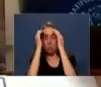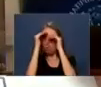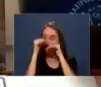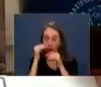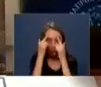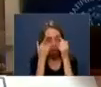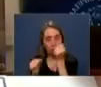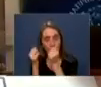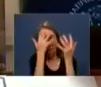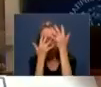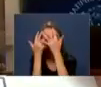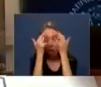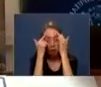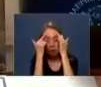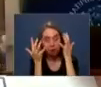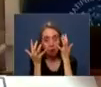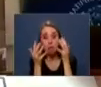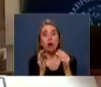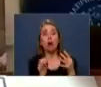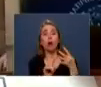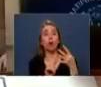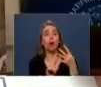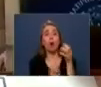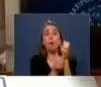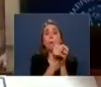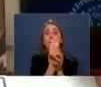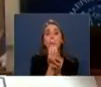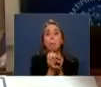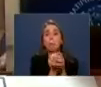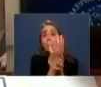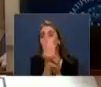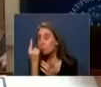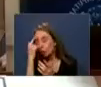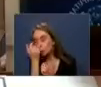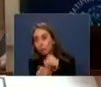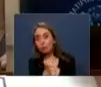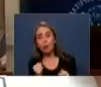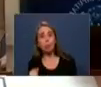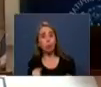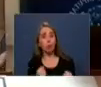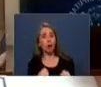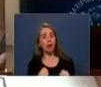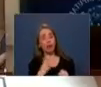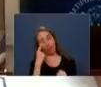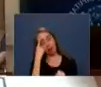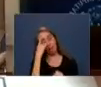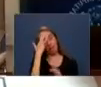candidata presidencial, por Dios, yo quiero que vaya de candidata presidencial